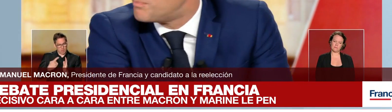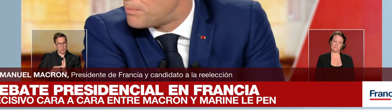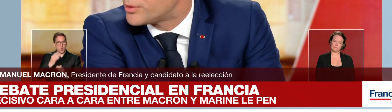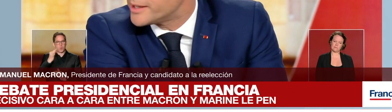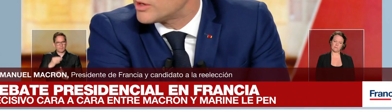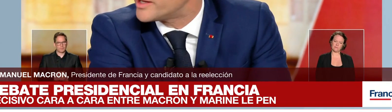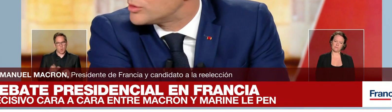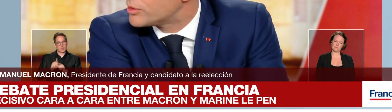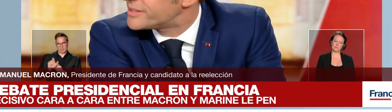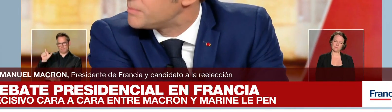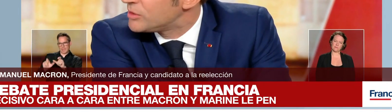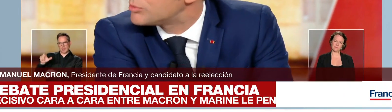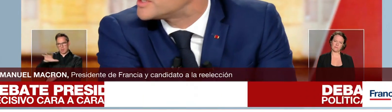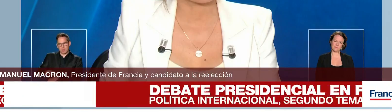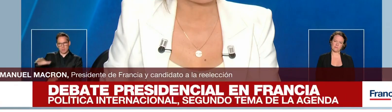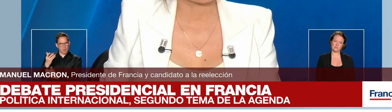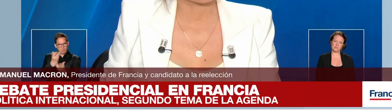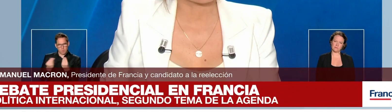hecho. Apoyar al pueblo